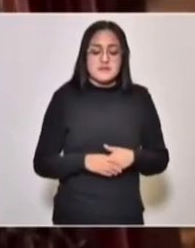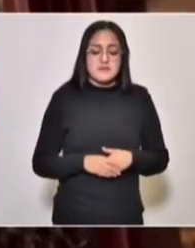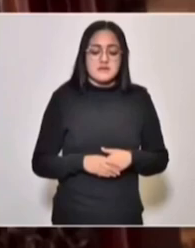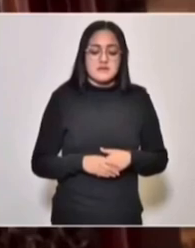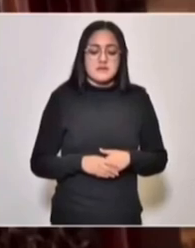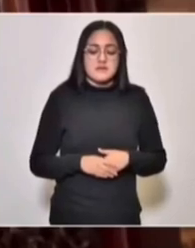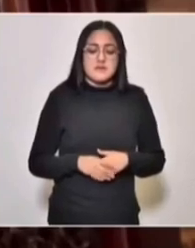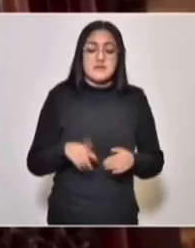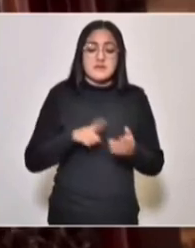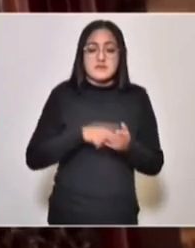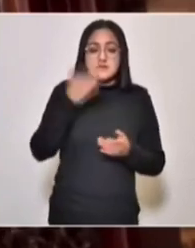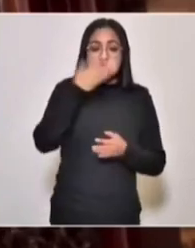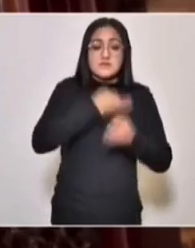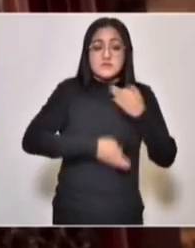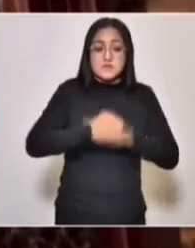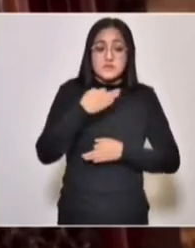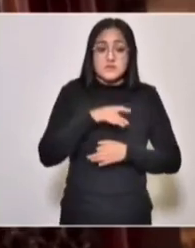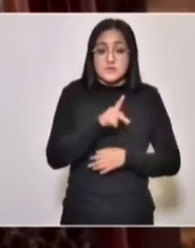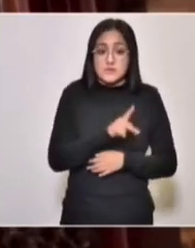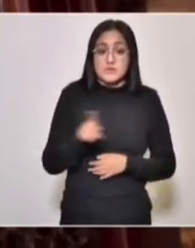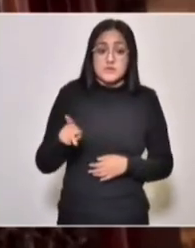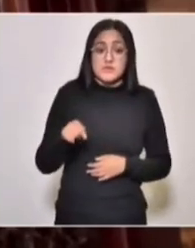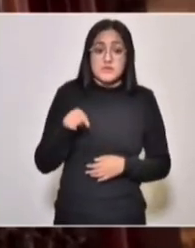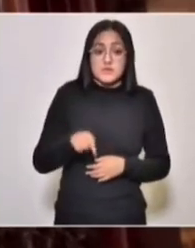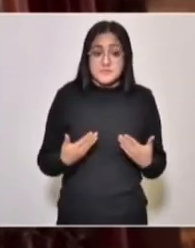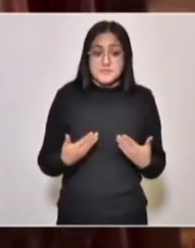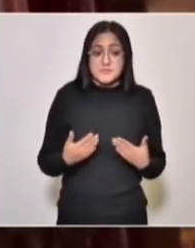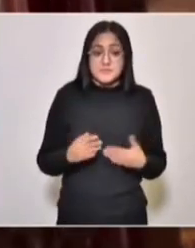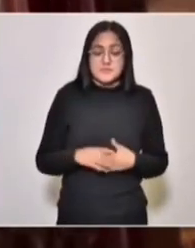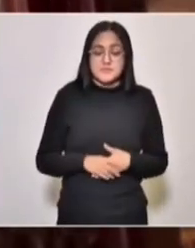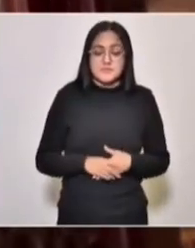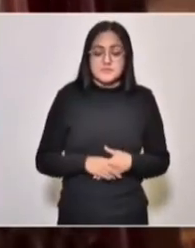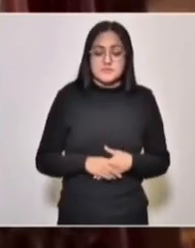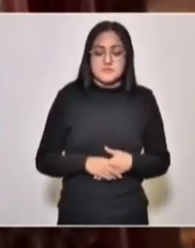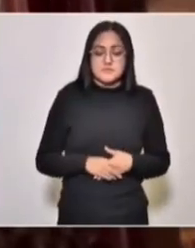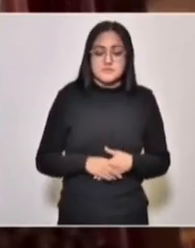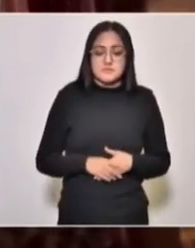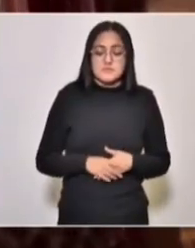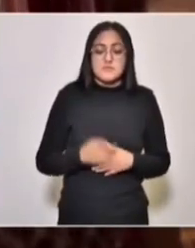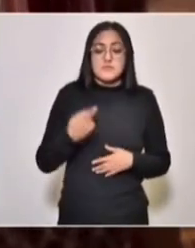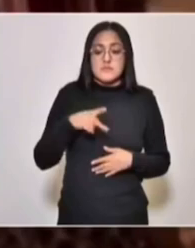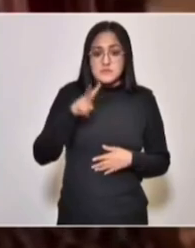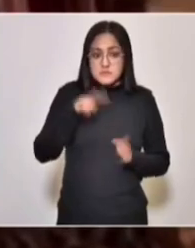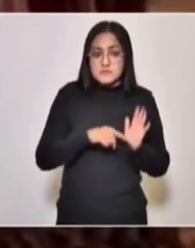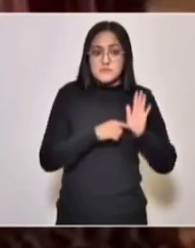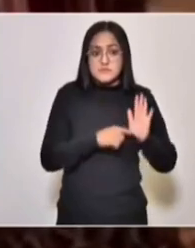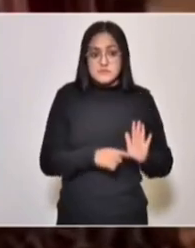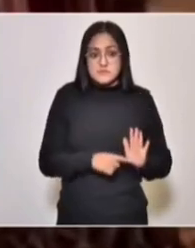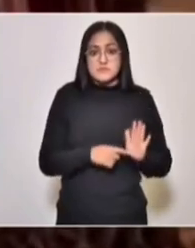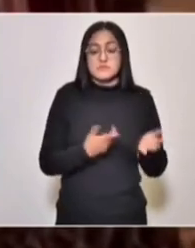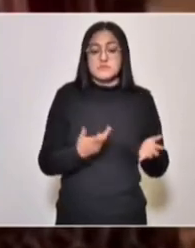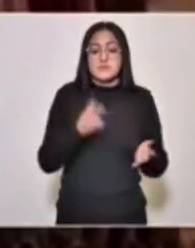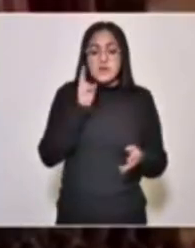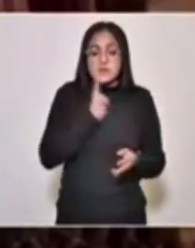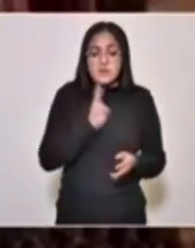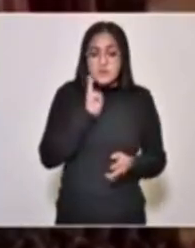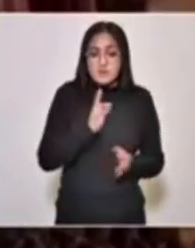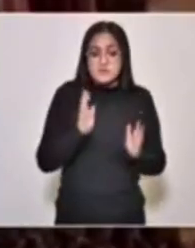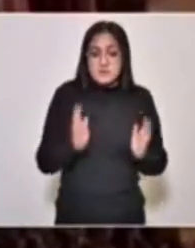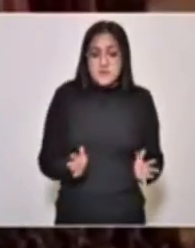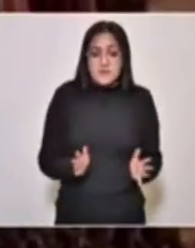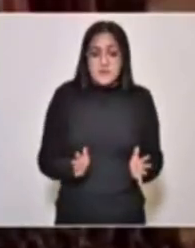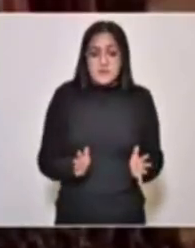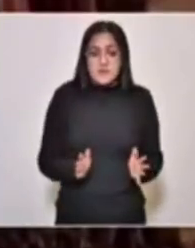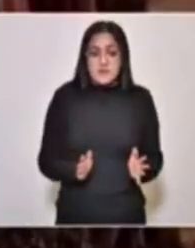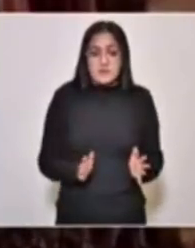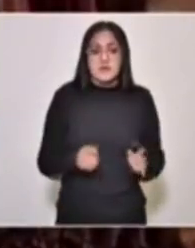ya en el del conocimiento de todos los hechos, de manera real, probada, acreditada, que